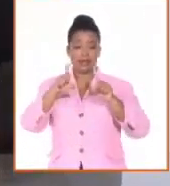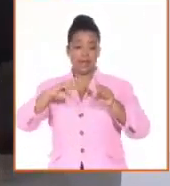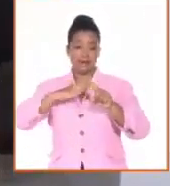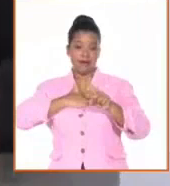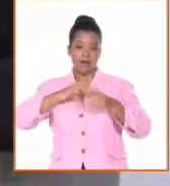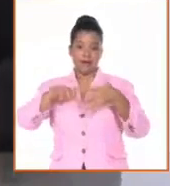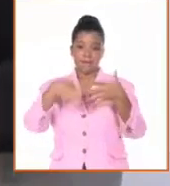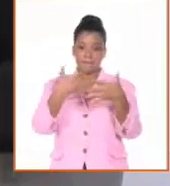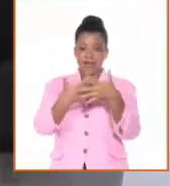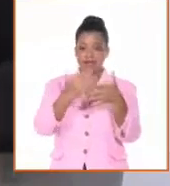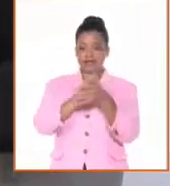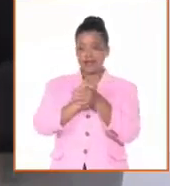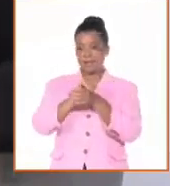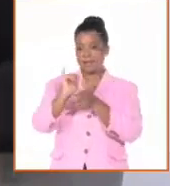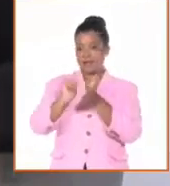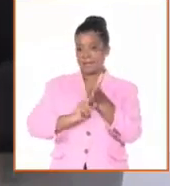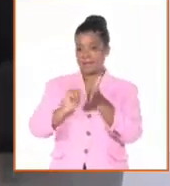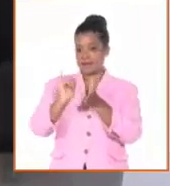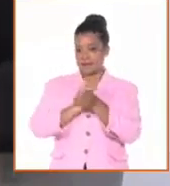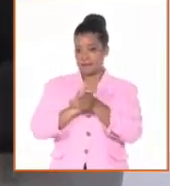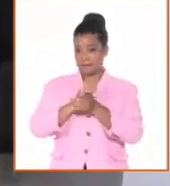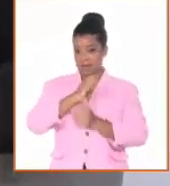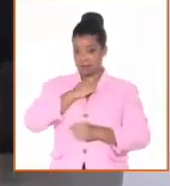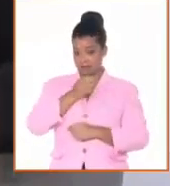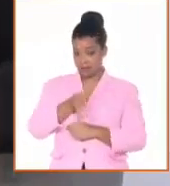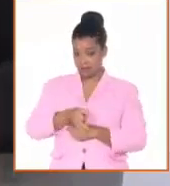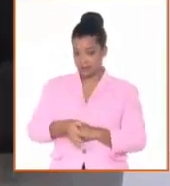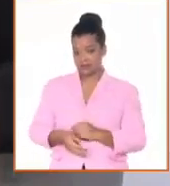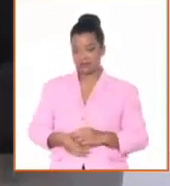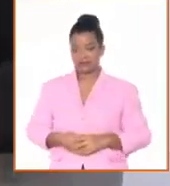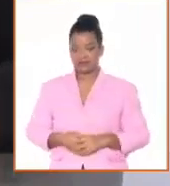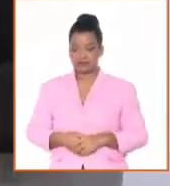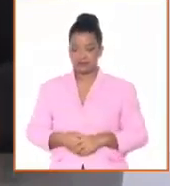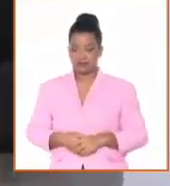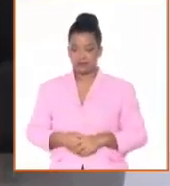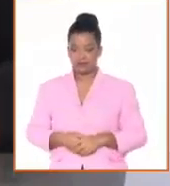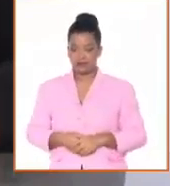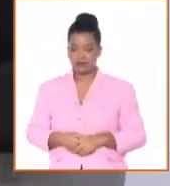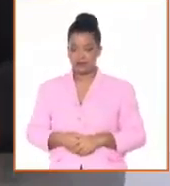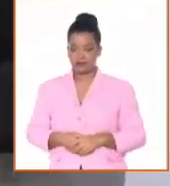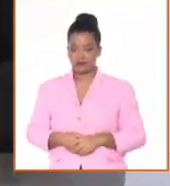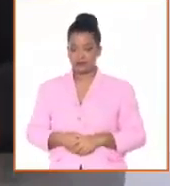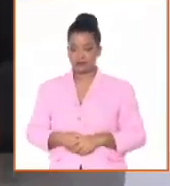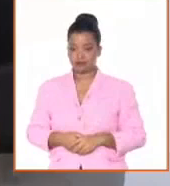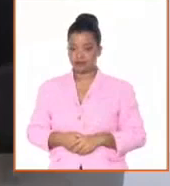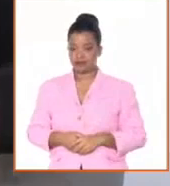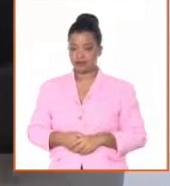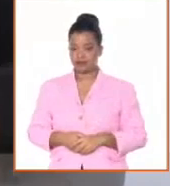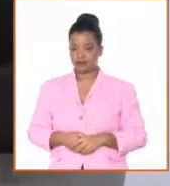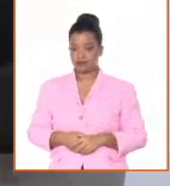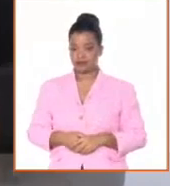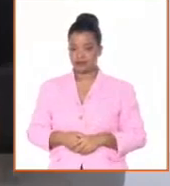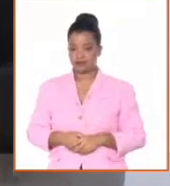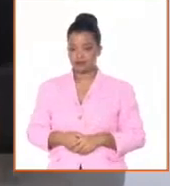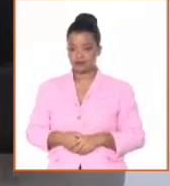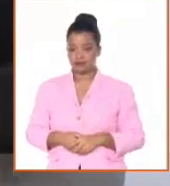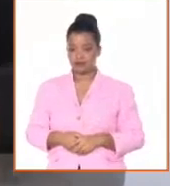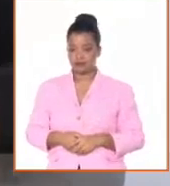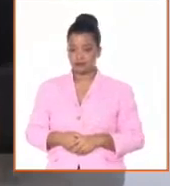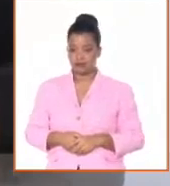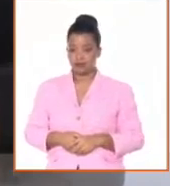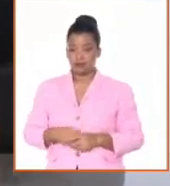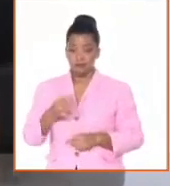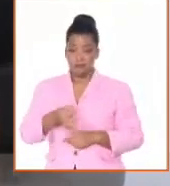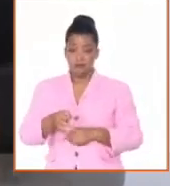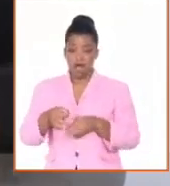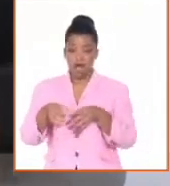de funcionamiento y de extinción o de la vida propia de las sociedades de